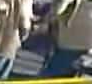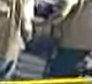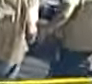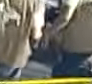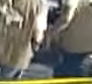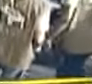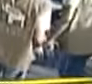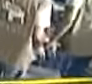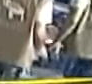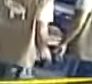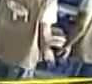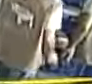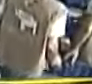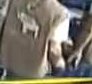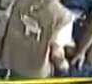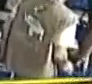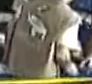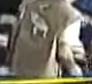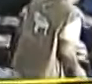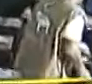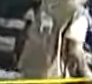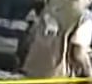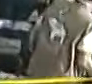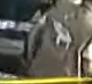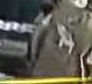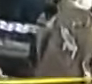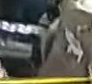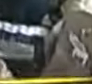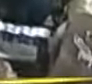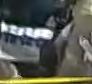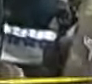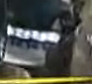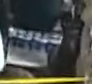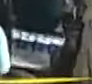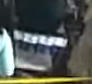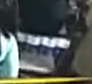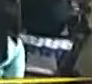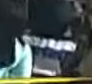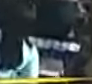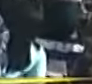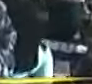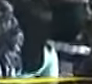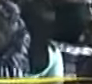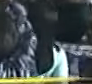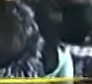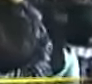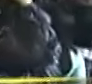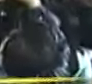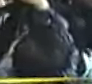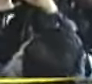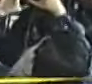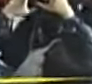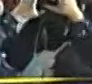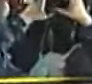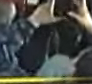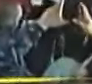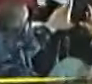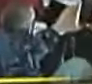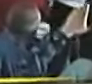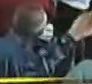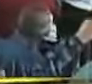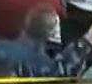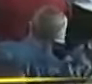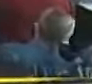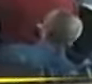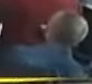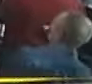acompañado por el ciudadano doctor Elvis Amoroso, presidente del Poder Electoral y presidente del Consejo